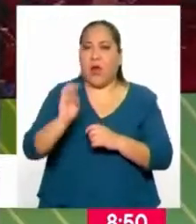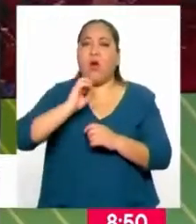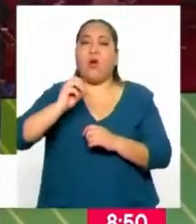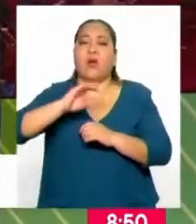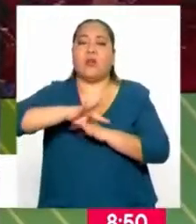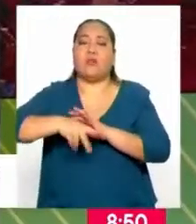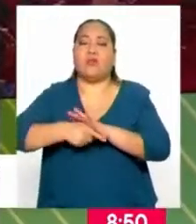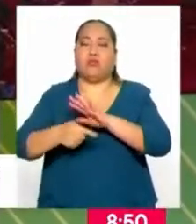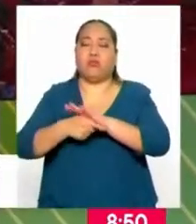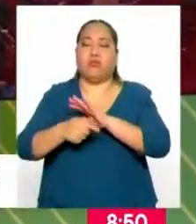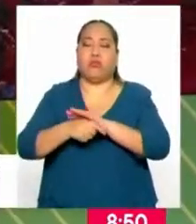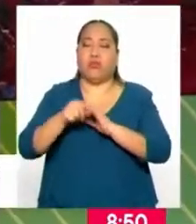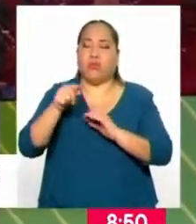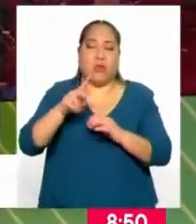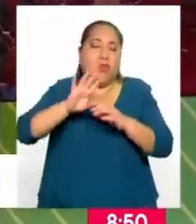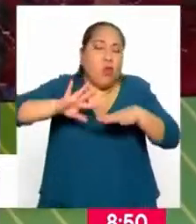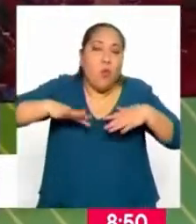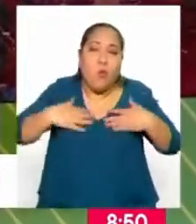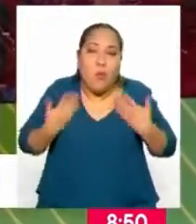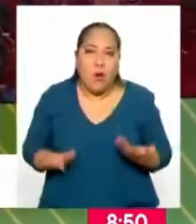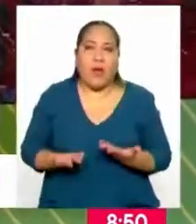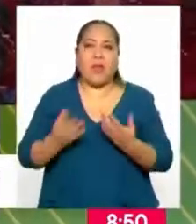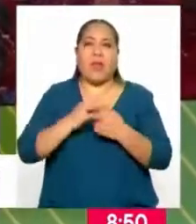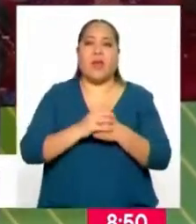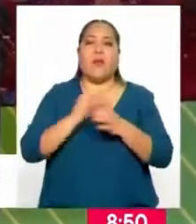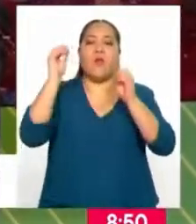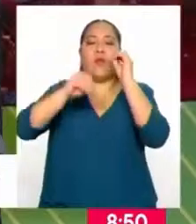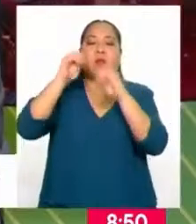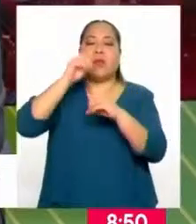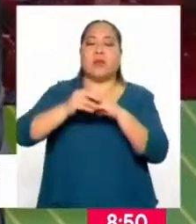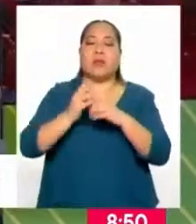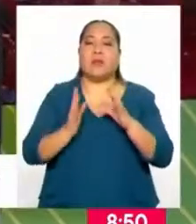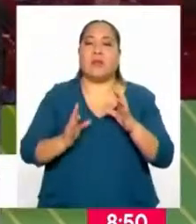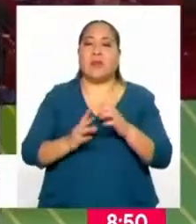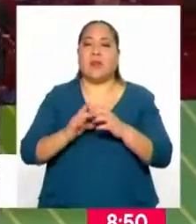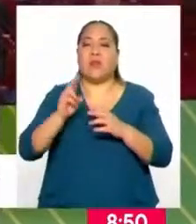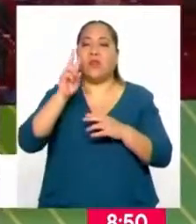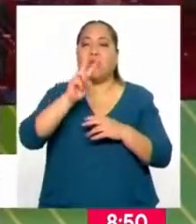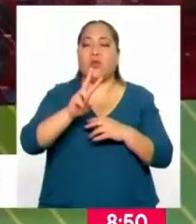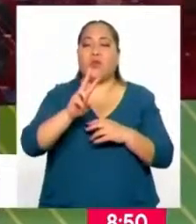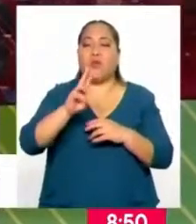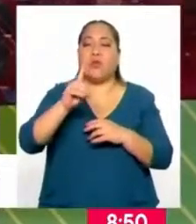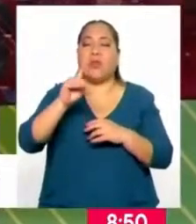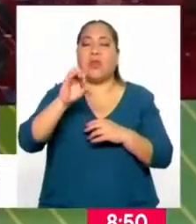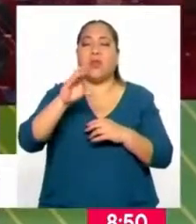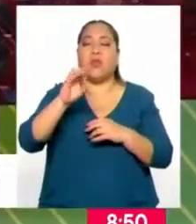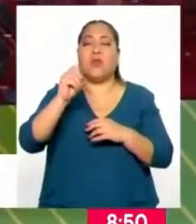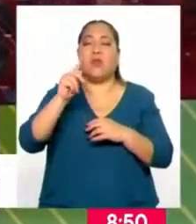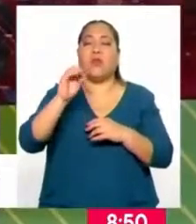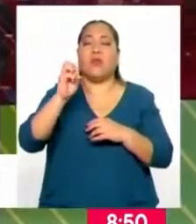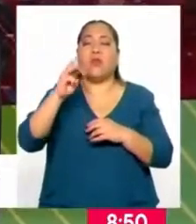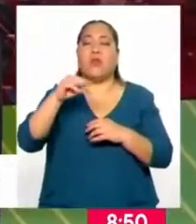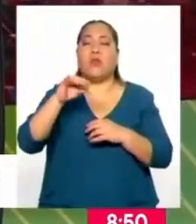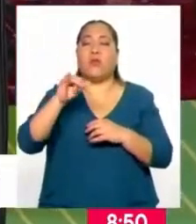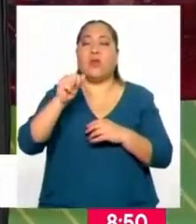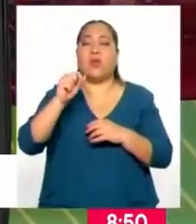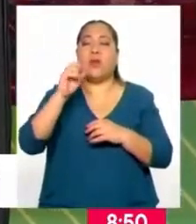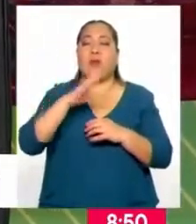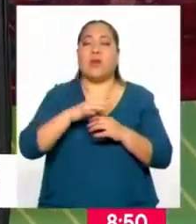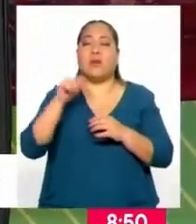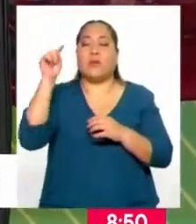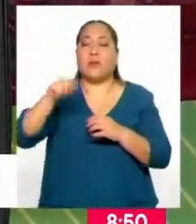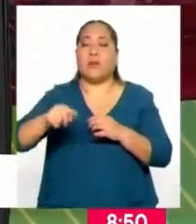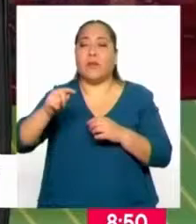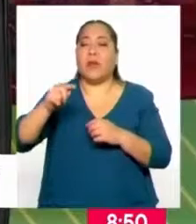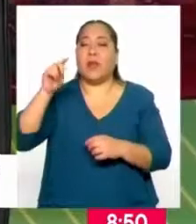criminal. Entonces, no puede generarse acá una dicotomía. Mientras para el derecho el presidente no